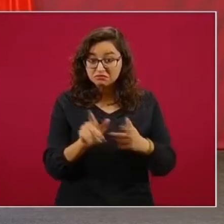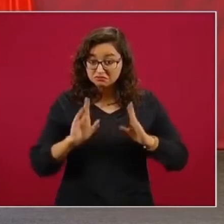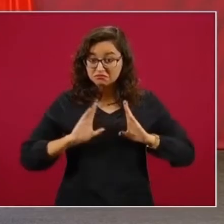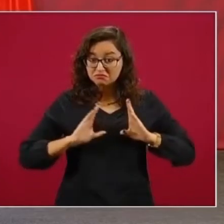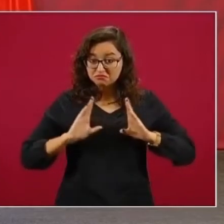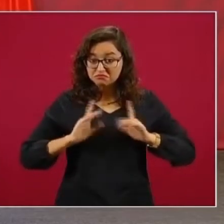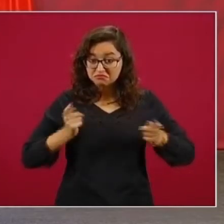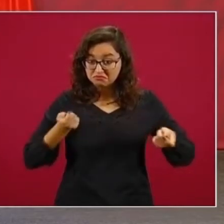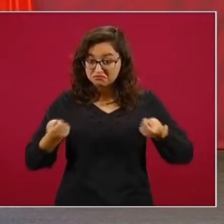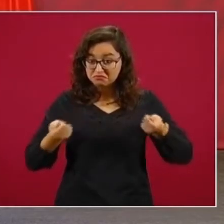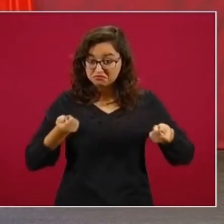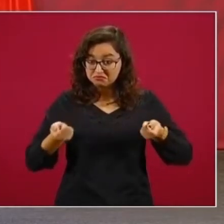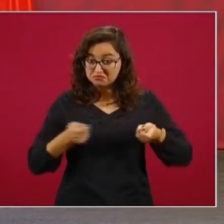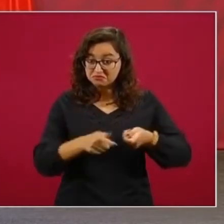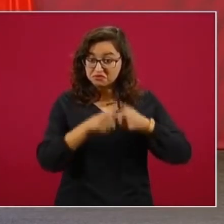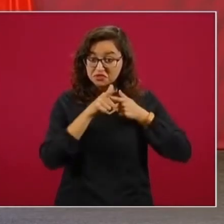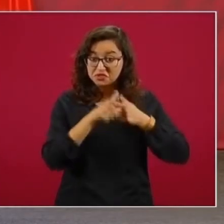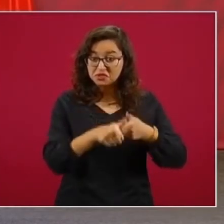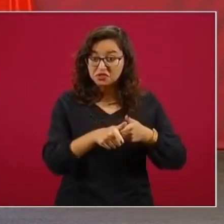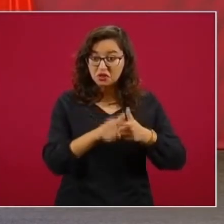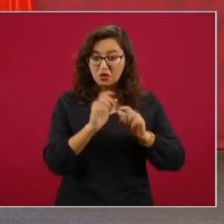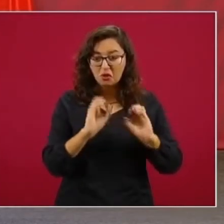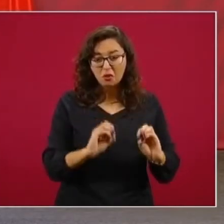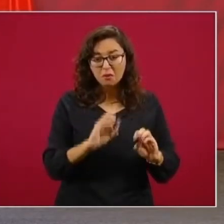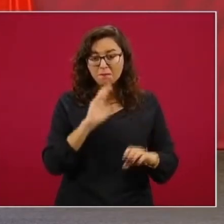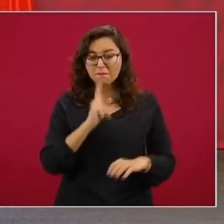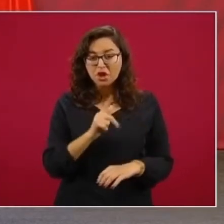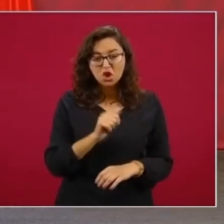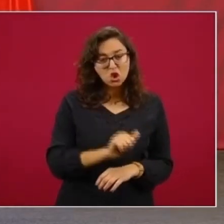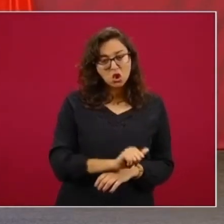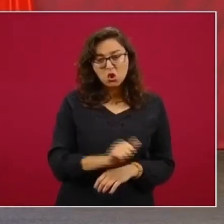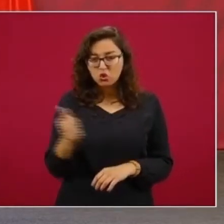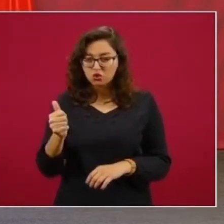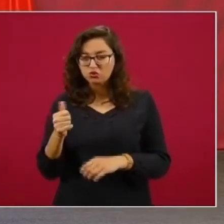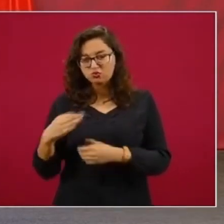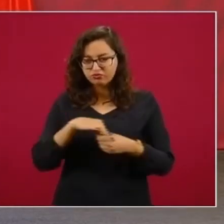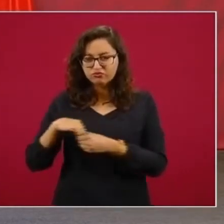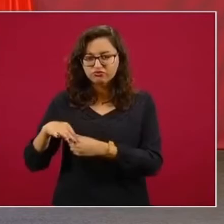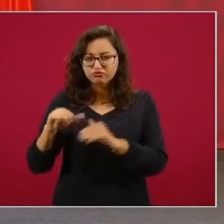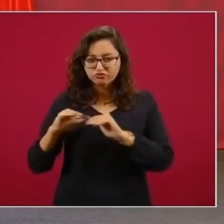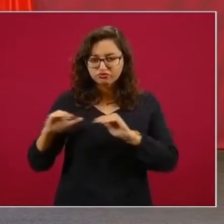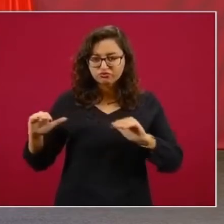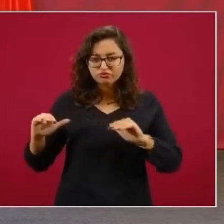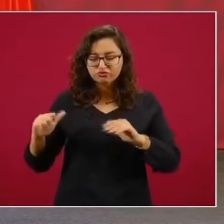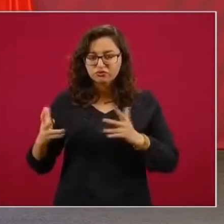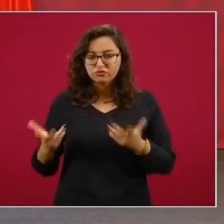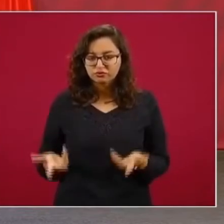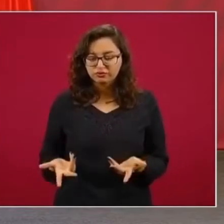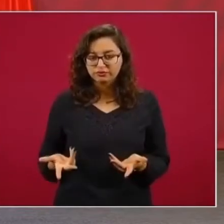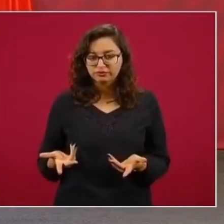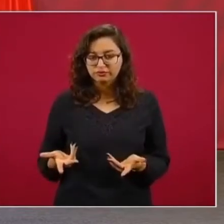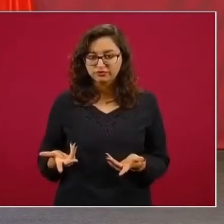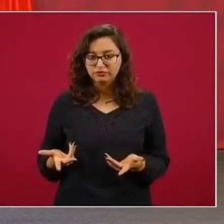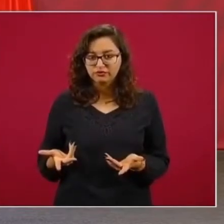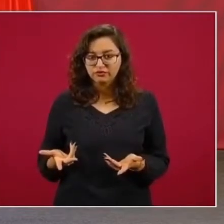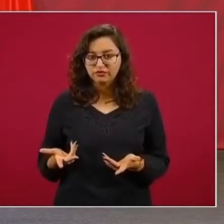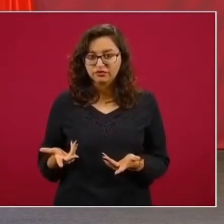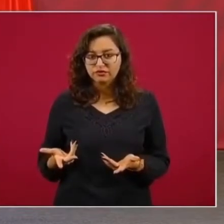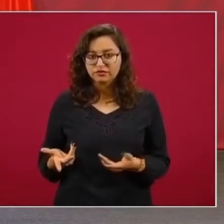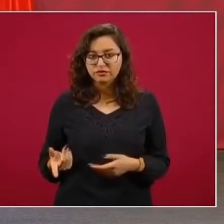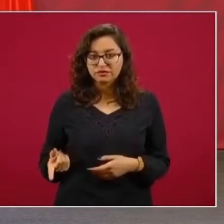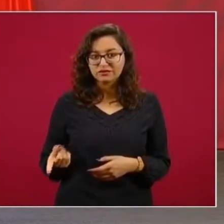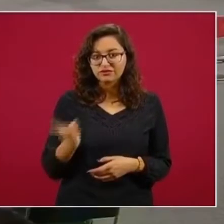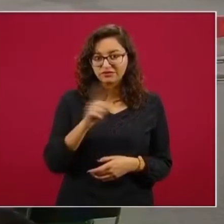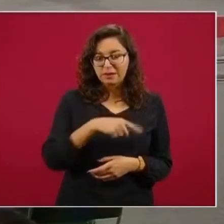militar o se optaba por la democracia después del golpe al